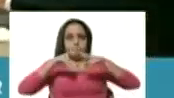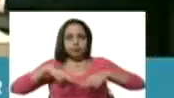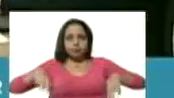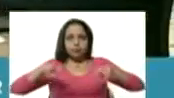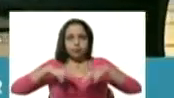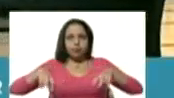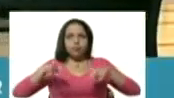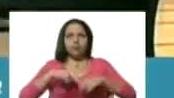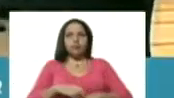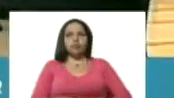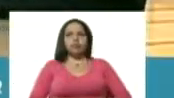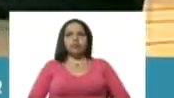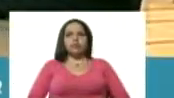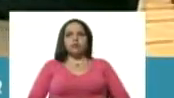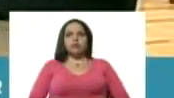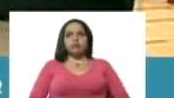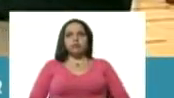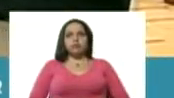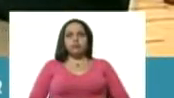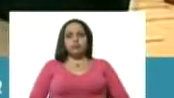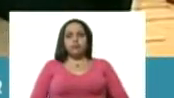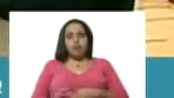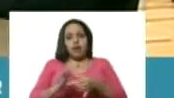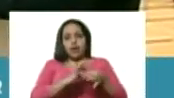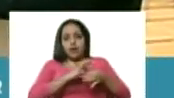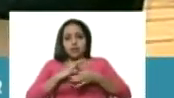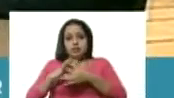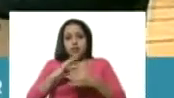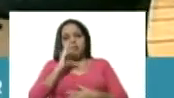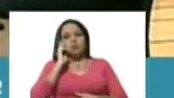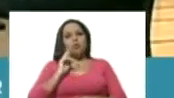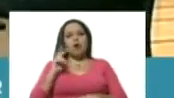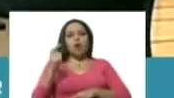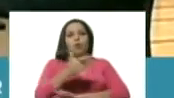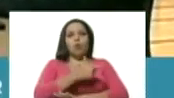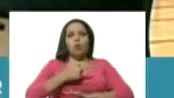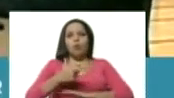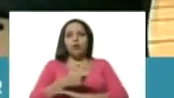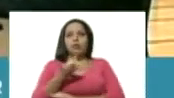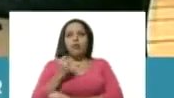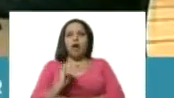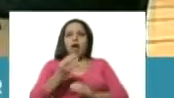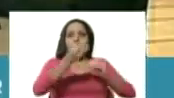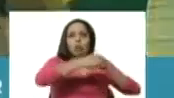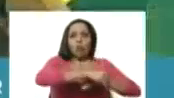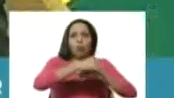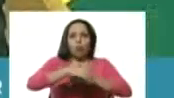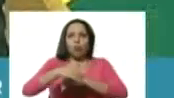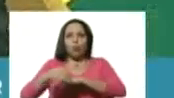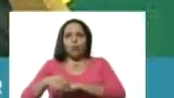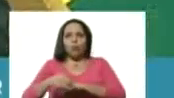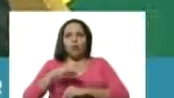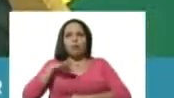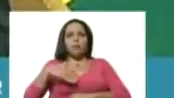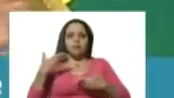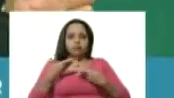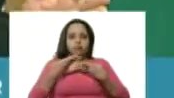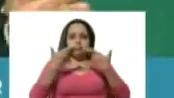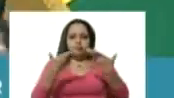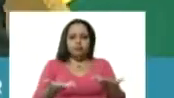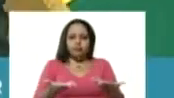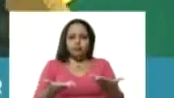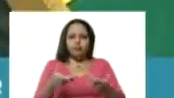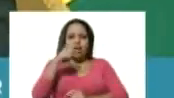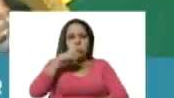ensayo clínico. Bueno, la Alianza Bolivariana, los gobiernos de la Alianza Bolivariana se han comprometido para garantizarle a todos nuestros